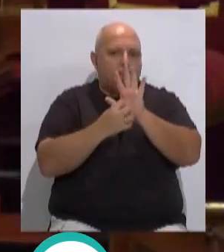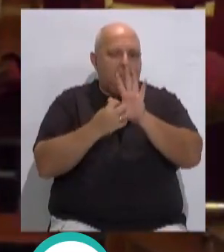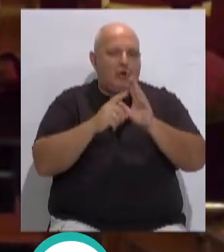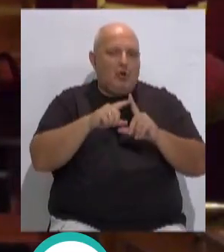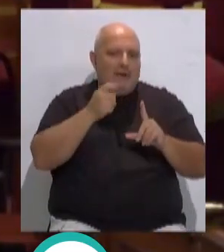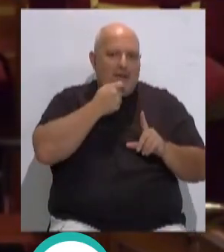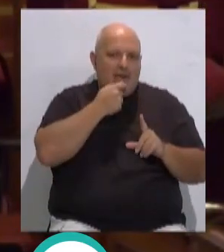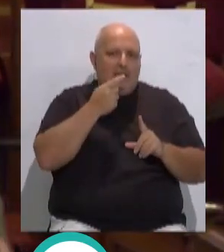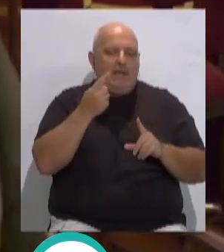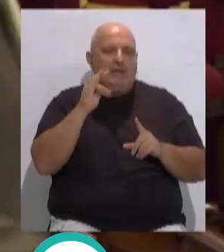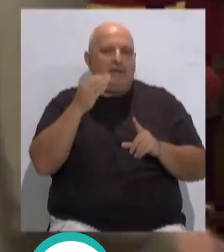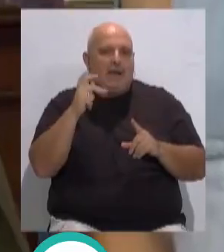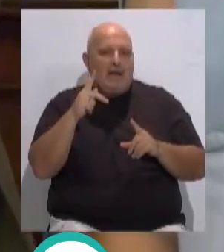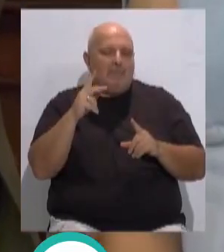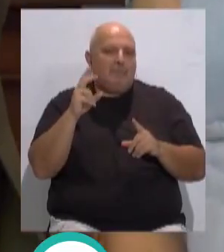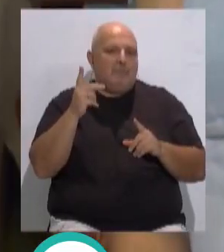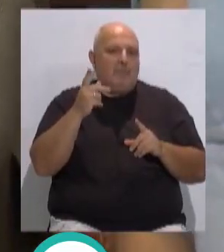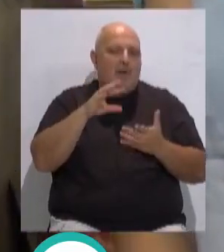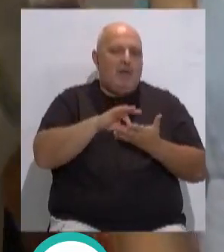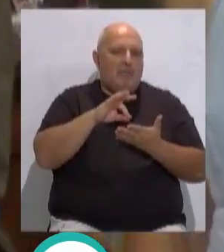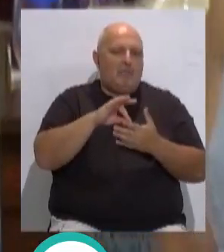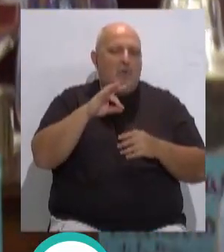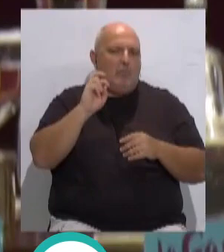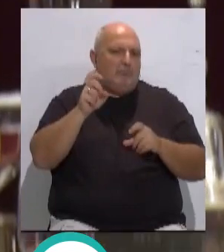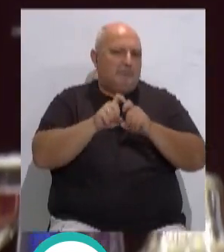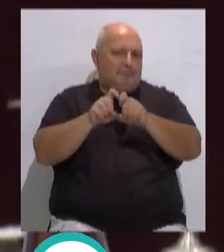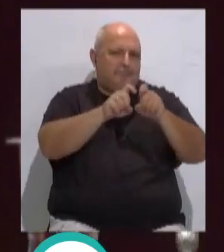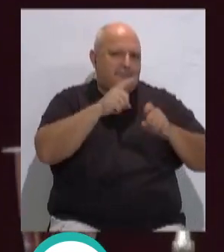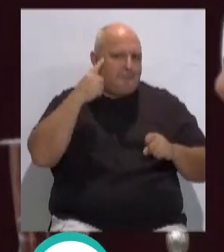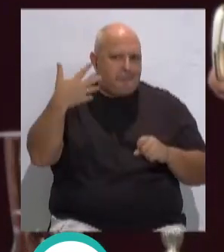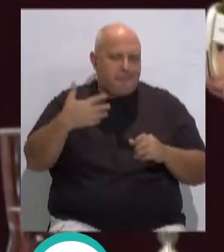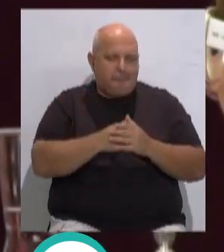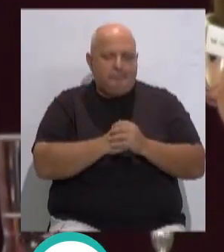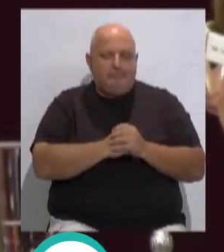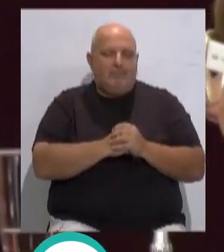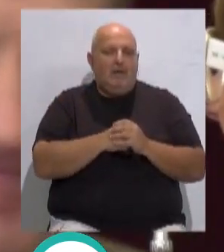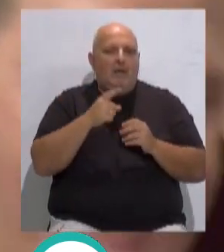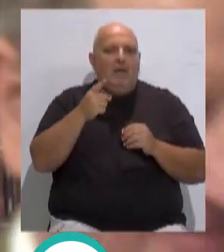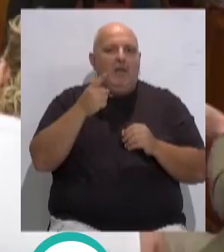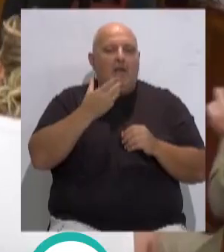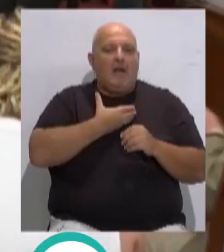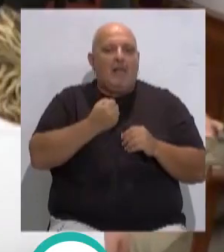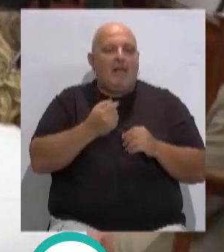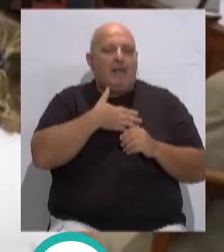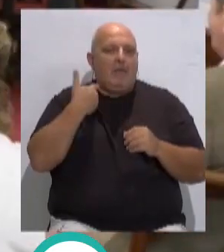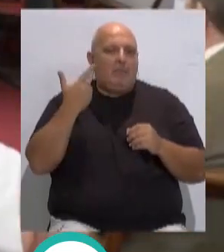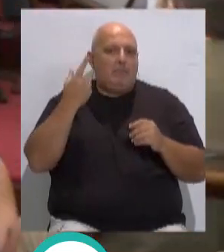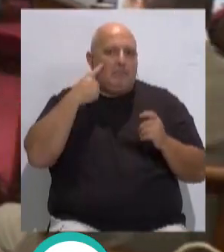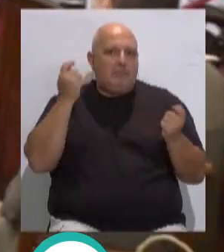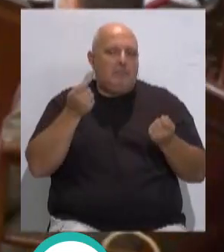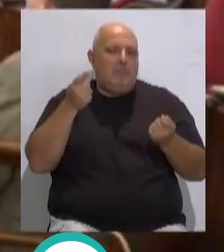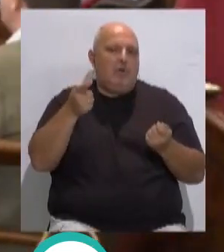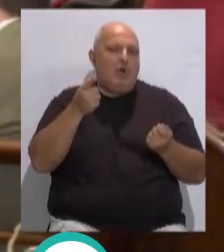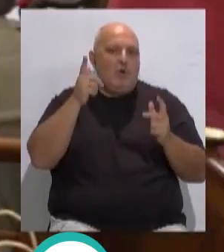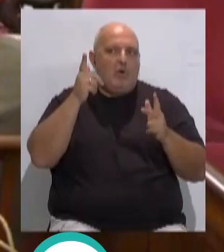Corte Inglés, Tic Tac Toc 21, Gastronomicum y Bodegas Páez Morilla. José María González ha querido alabar al sector